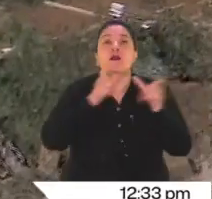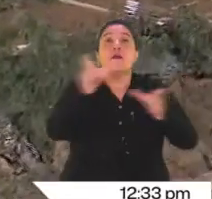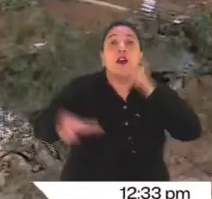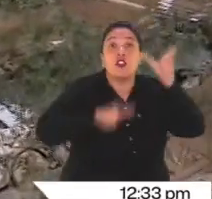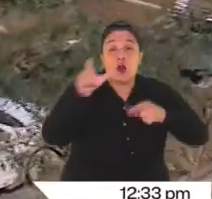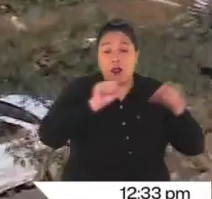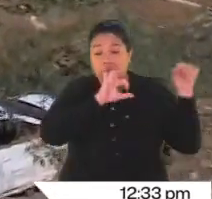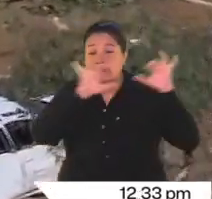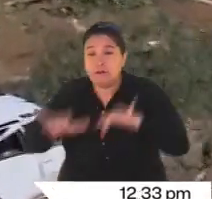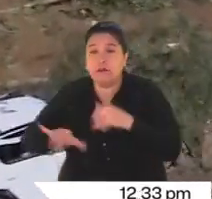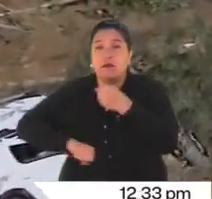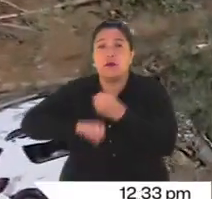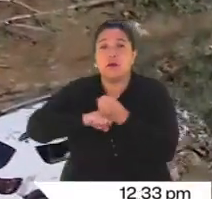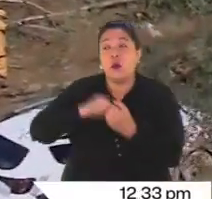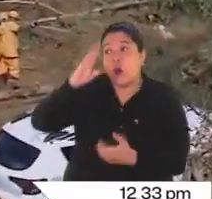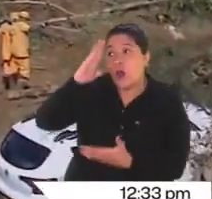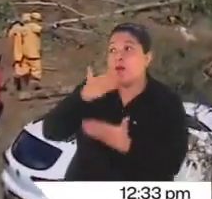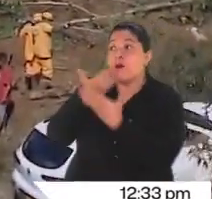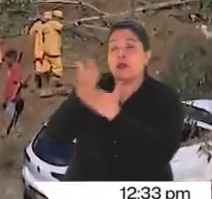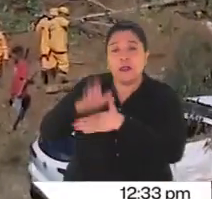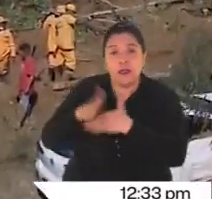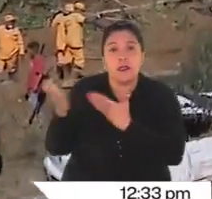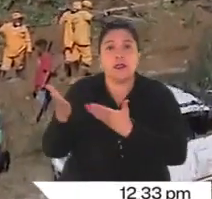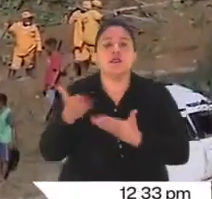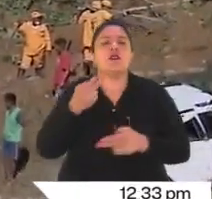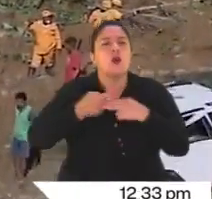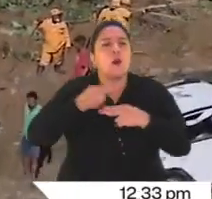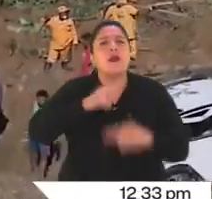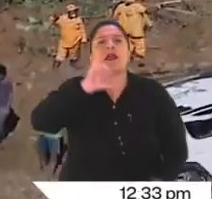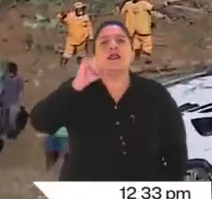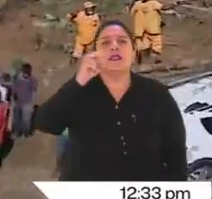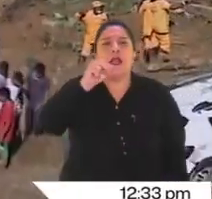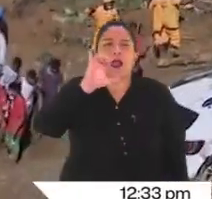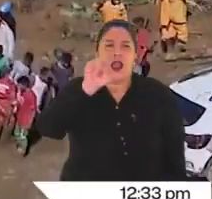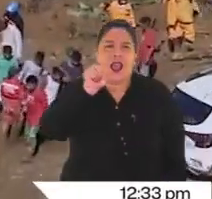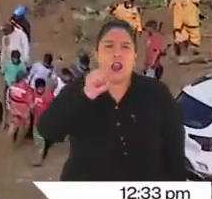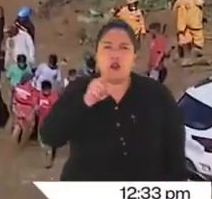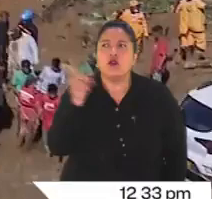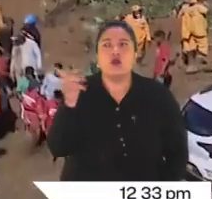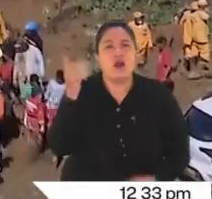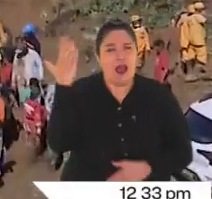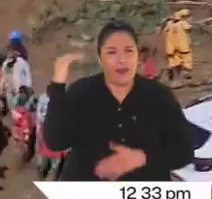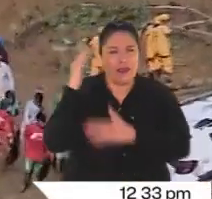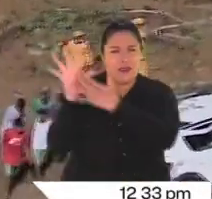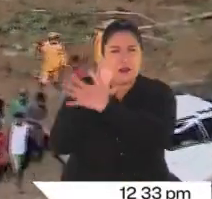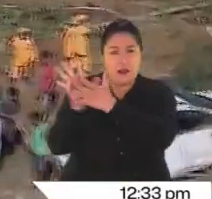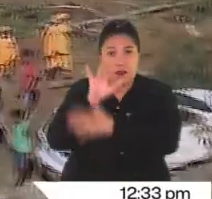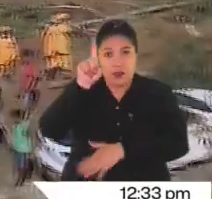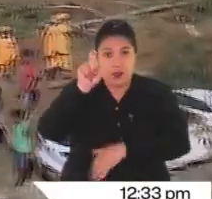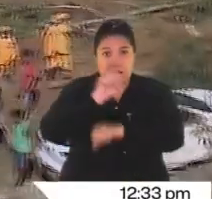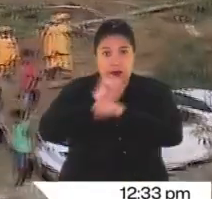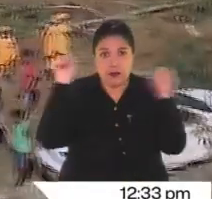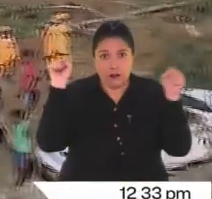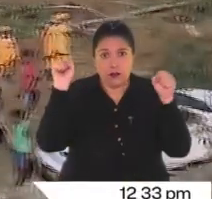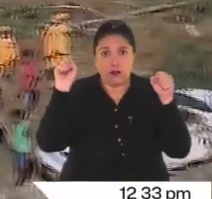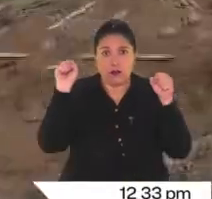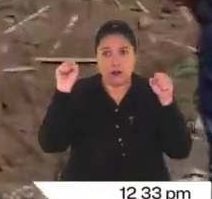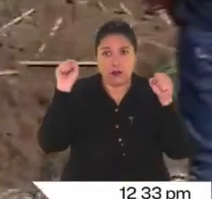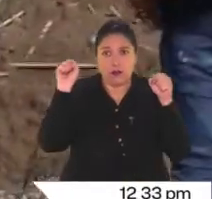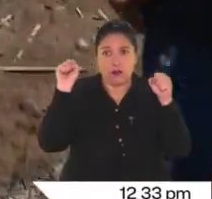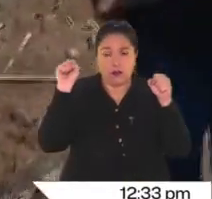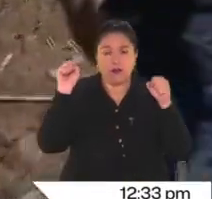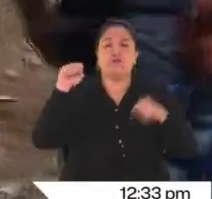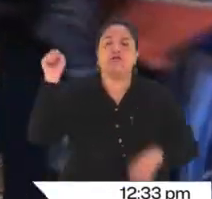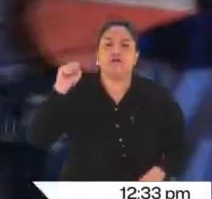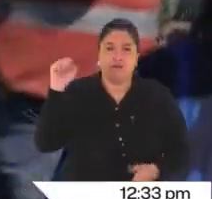ayudar. Hola, buenas tardes, ¿cuál es su nombre? Jean Carlos Martínez. Bueno, Jean Carlos, usted ahorita me contaba que llegó aquí a las 6 de la mañana y ¿con quién se encontró?